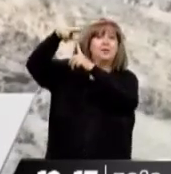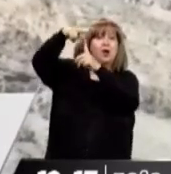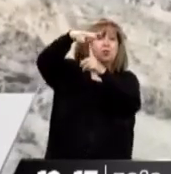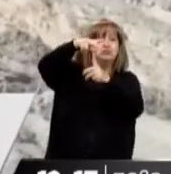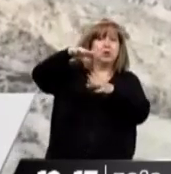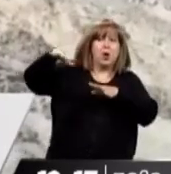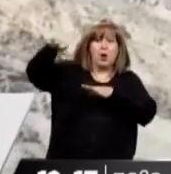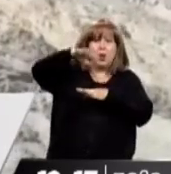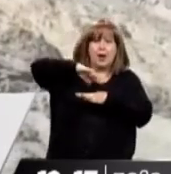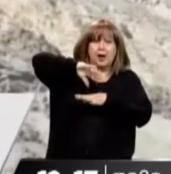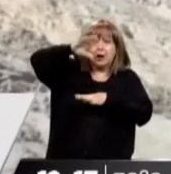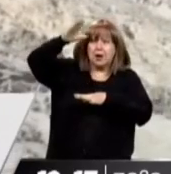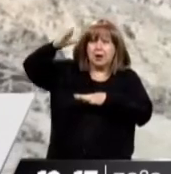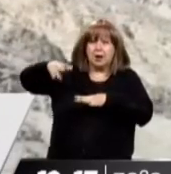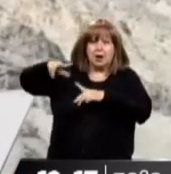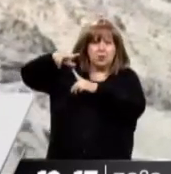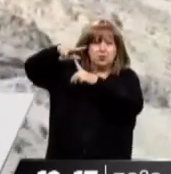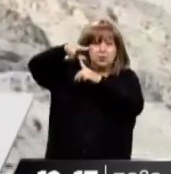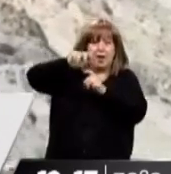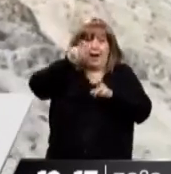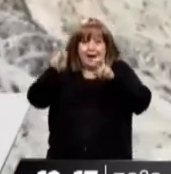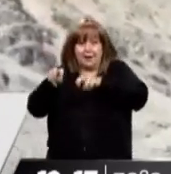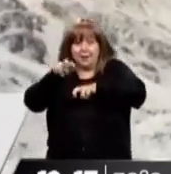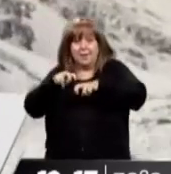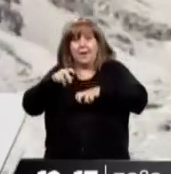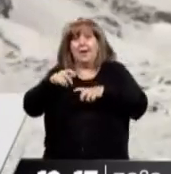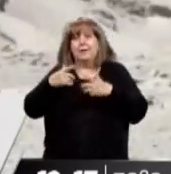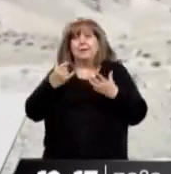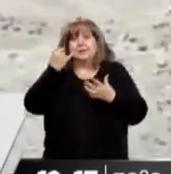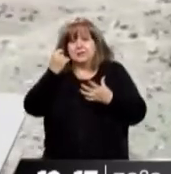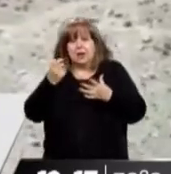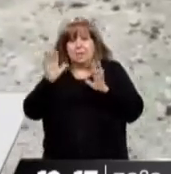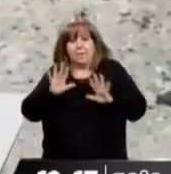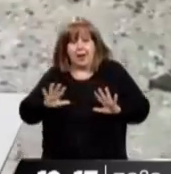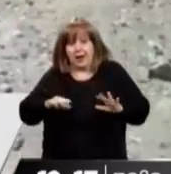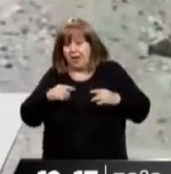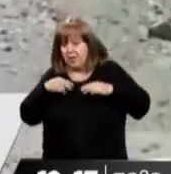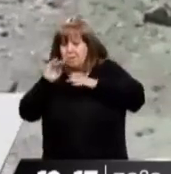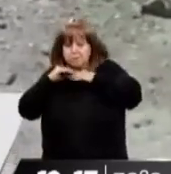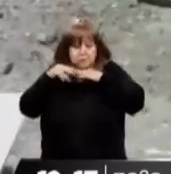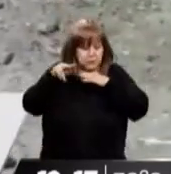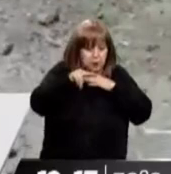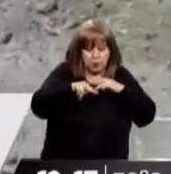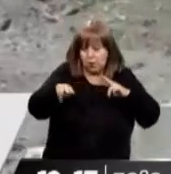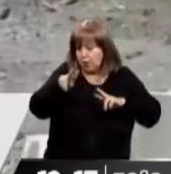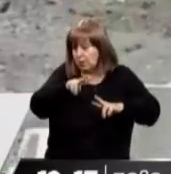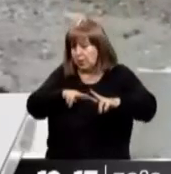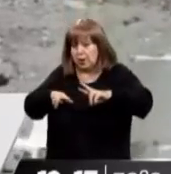Aconcagua. Sí. Con gente de la patrulla de rescate y otros andinistas, donde tuvieron